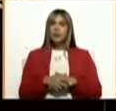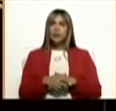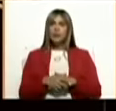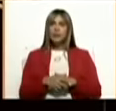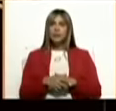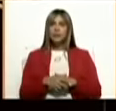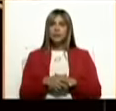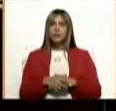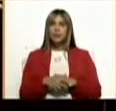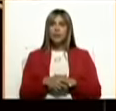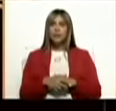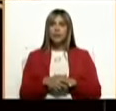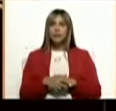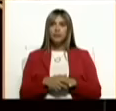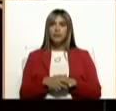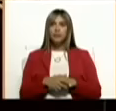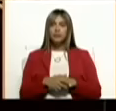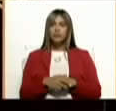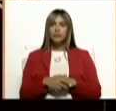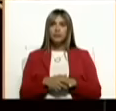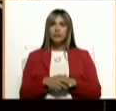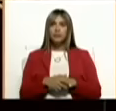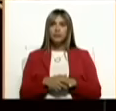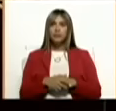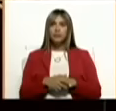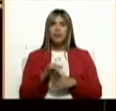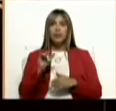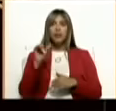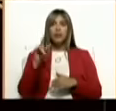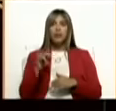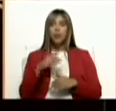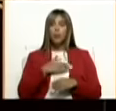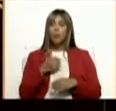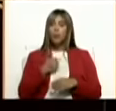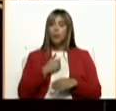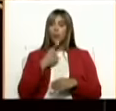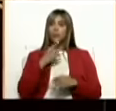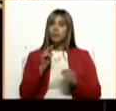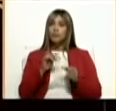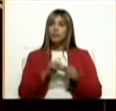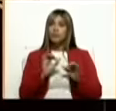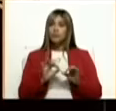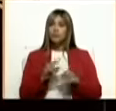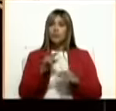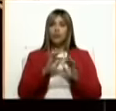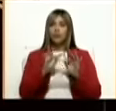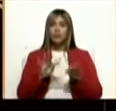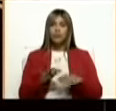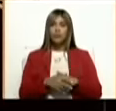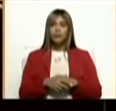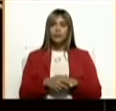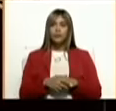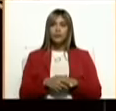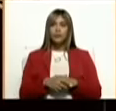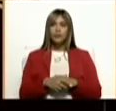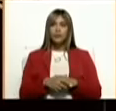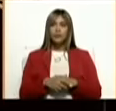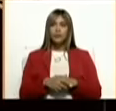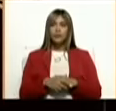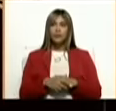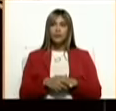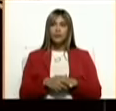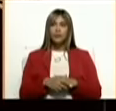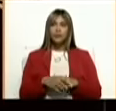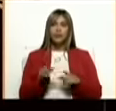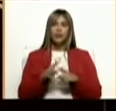República Bolivariana de Venezuela. Y si pudiéramos calificarlo de esa manera, el colmo